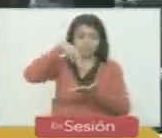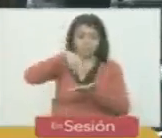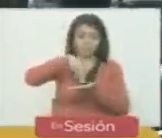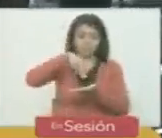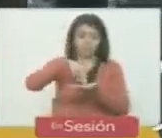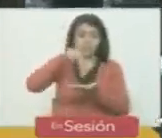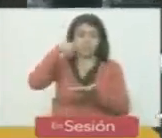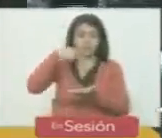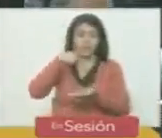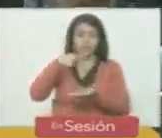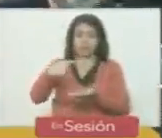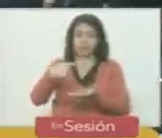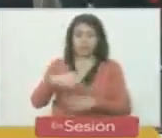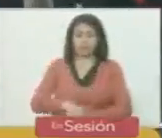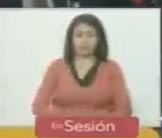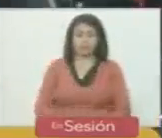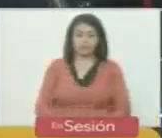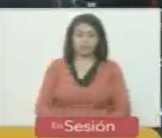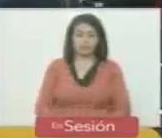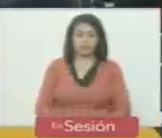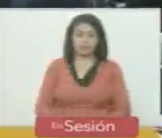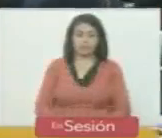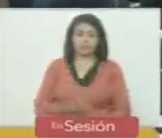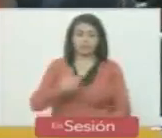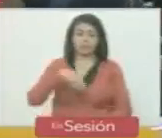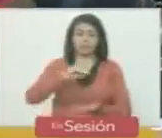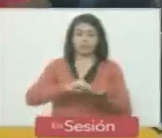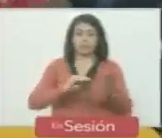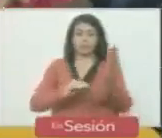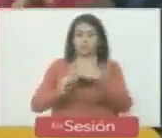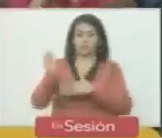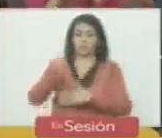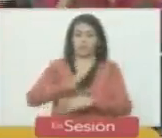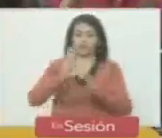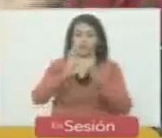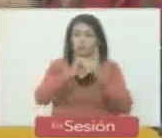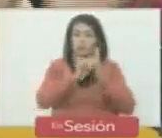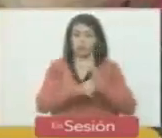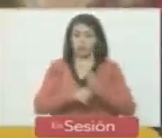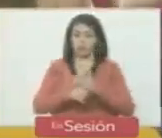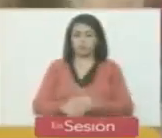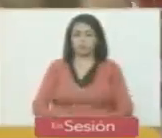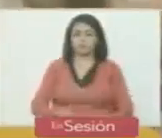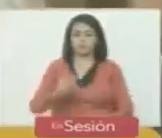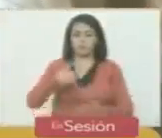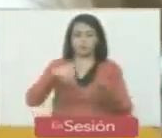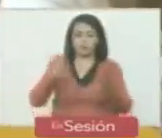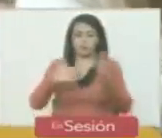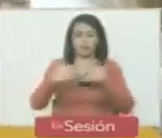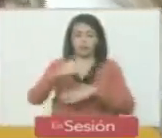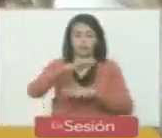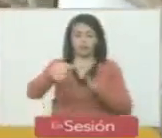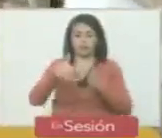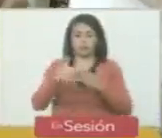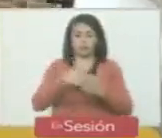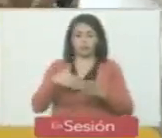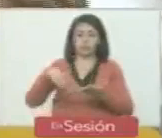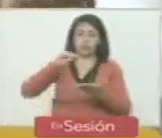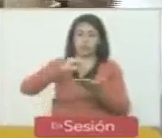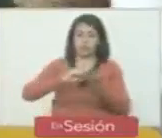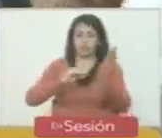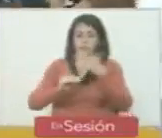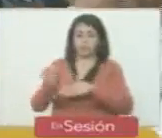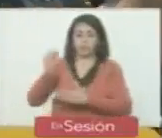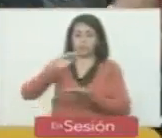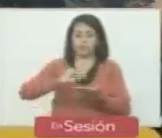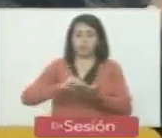y también le decimos que nos devuelvan todo lo que nos han robado, que nos devuelvan, lo queremos